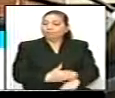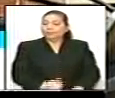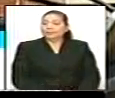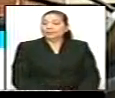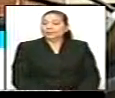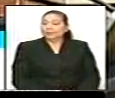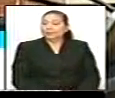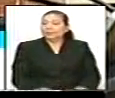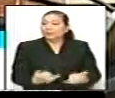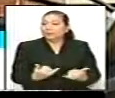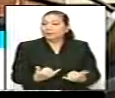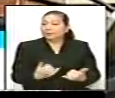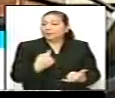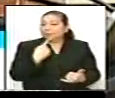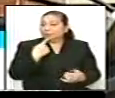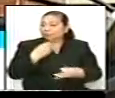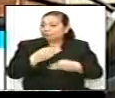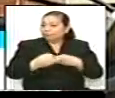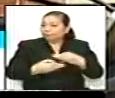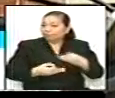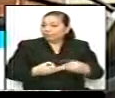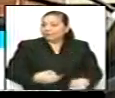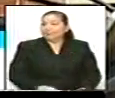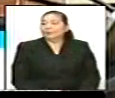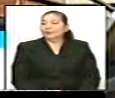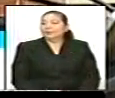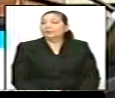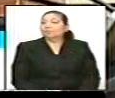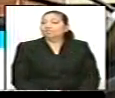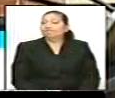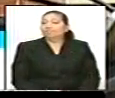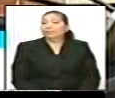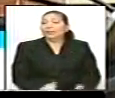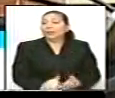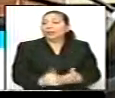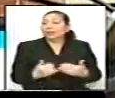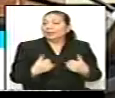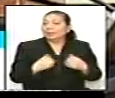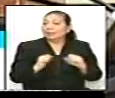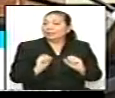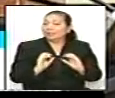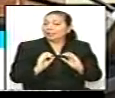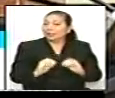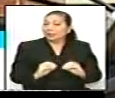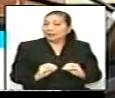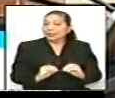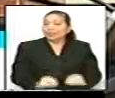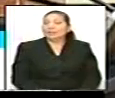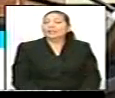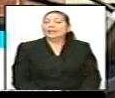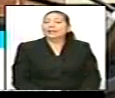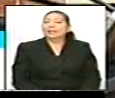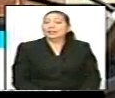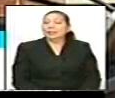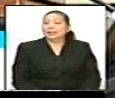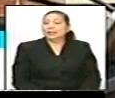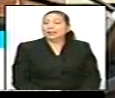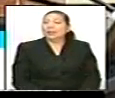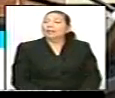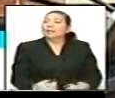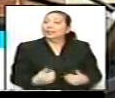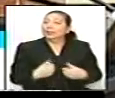sea, esto les cuento porque su intención, que es buena, que debe de darse, que tiene que ser hecha,